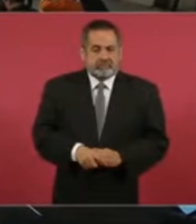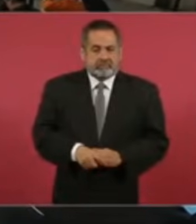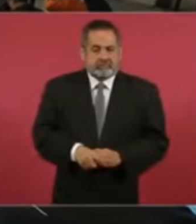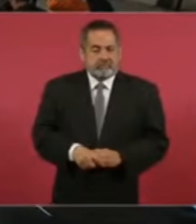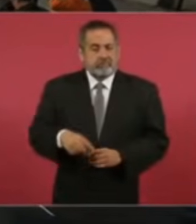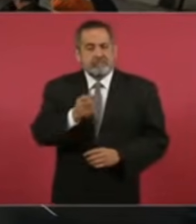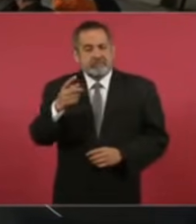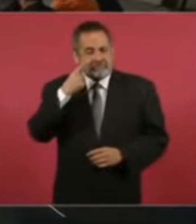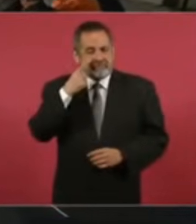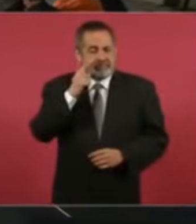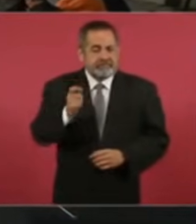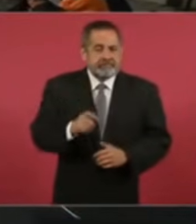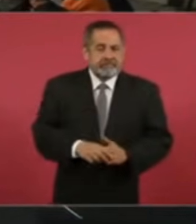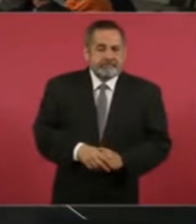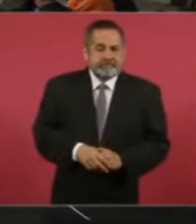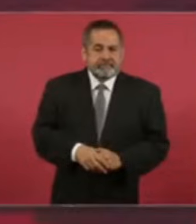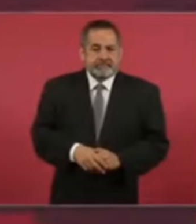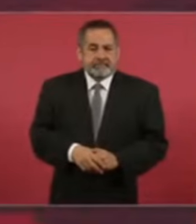más